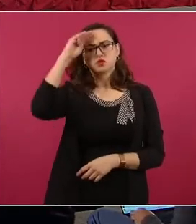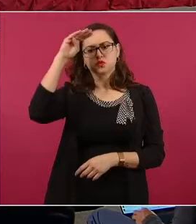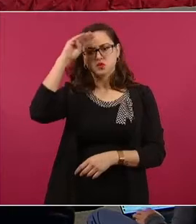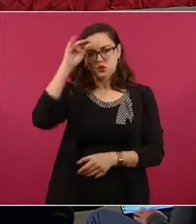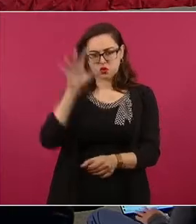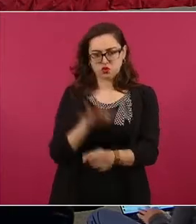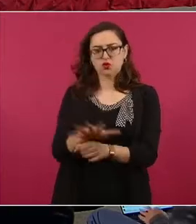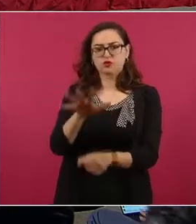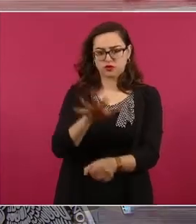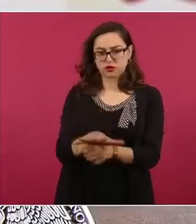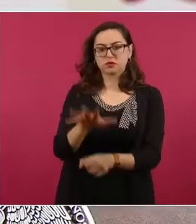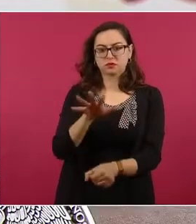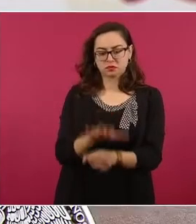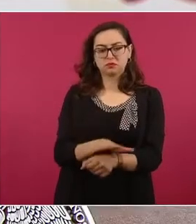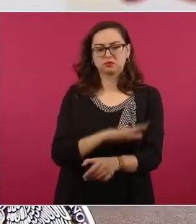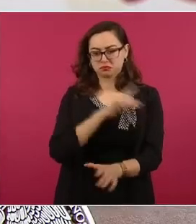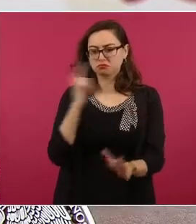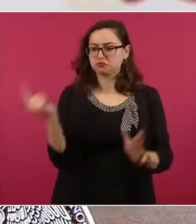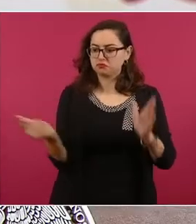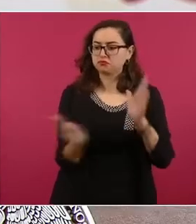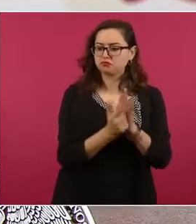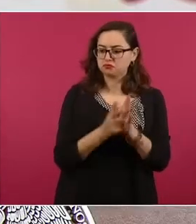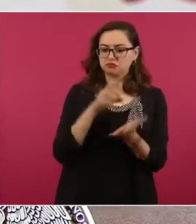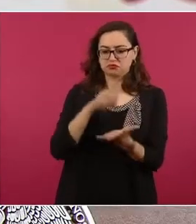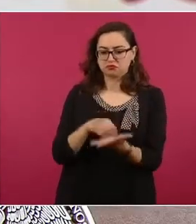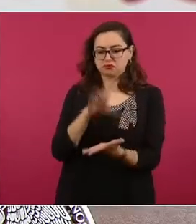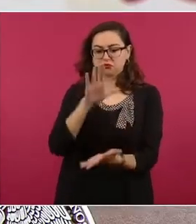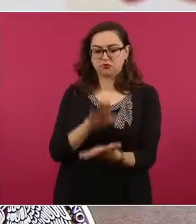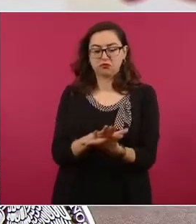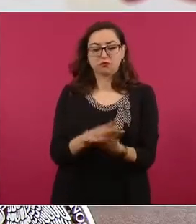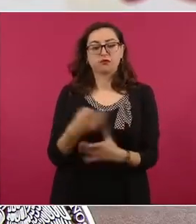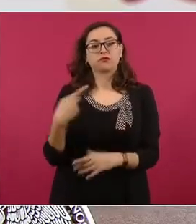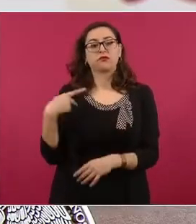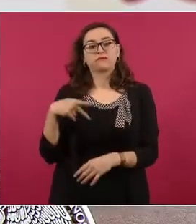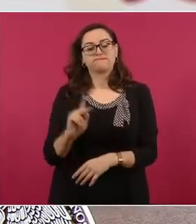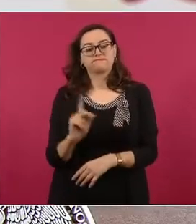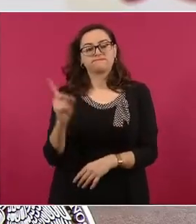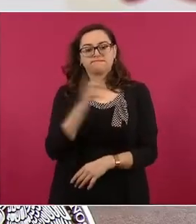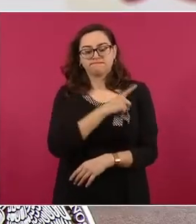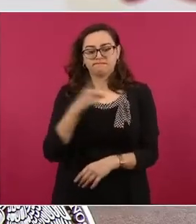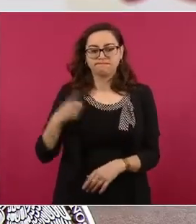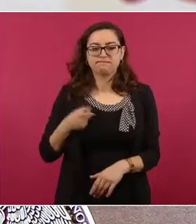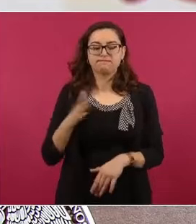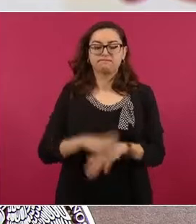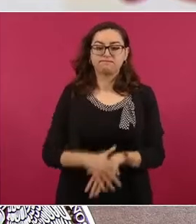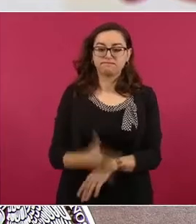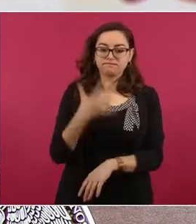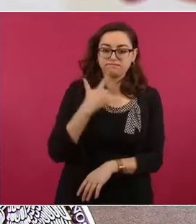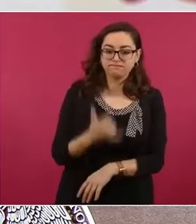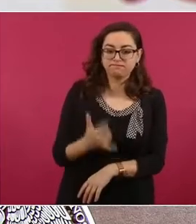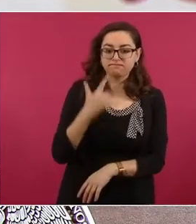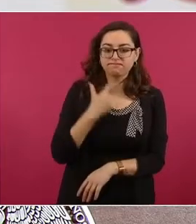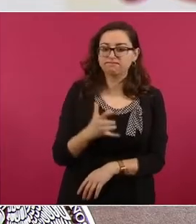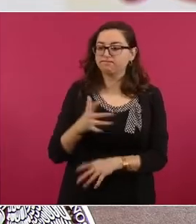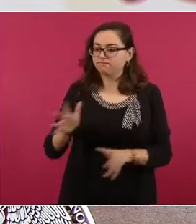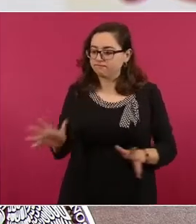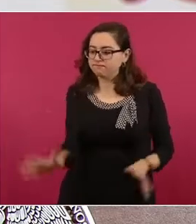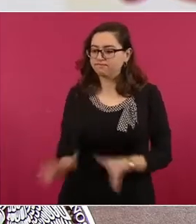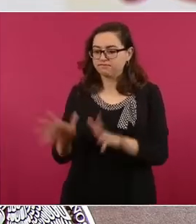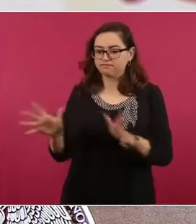pero que ha requerido un esfuerzo específico por parte de este gobierno para realmente